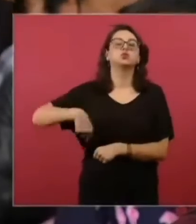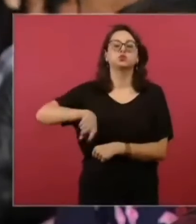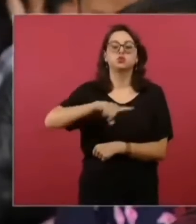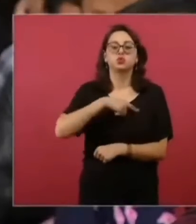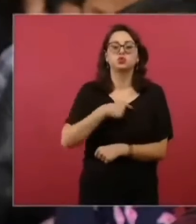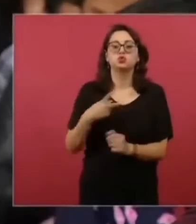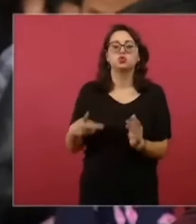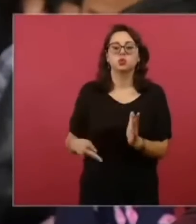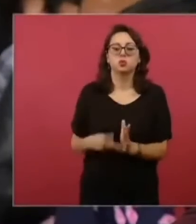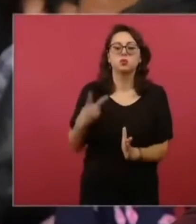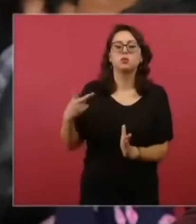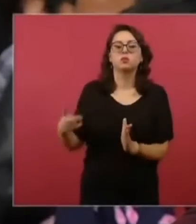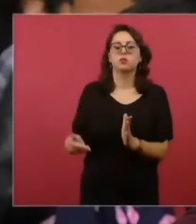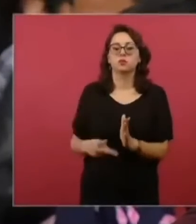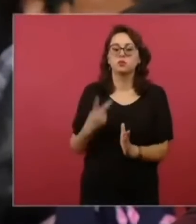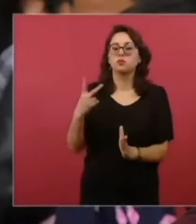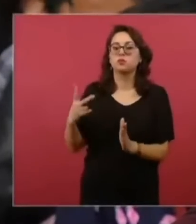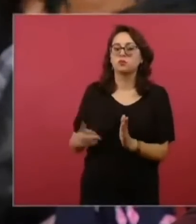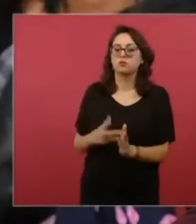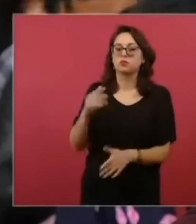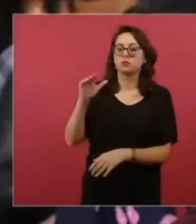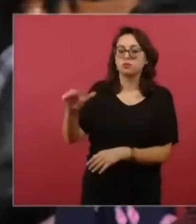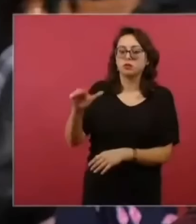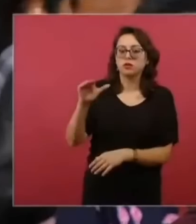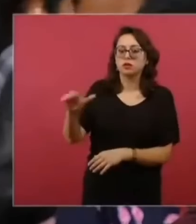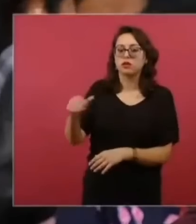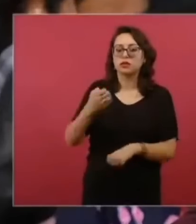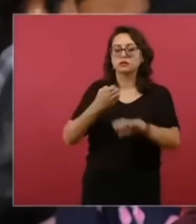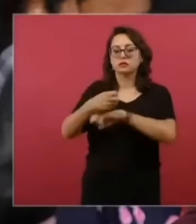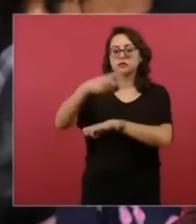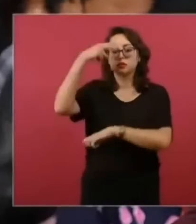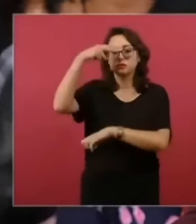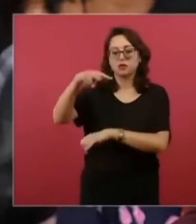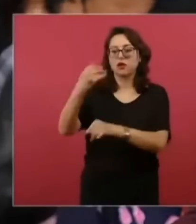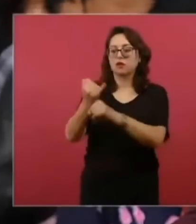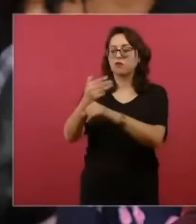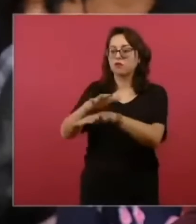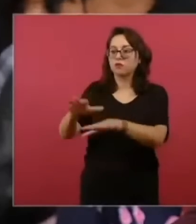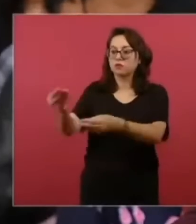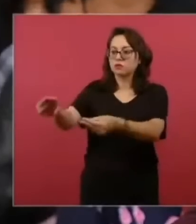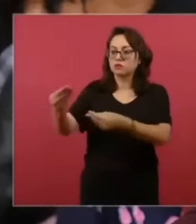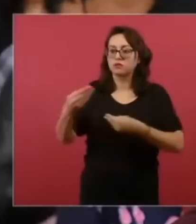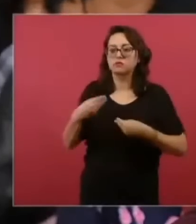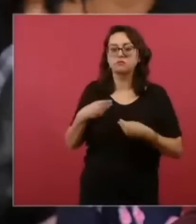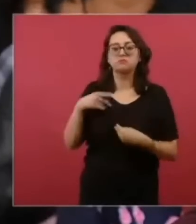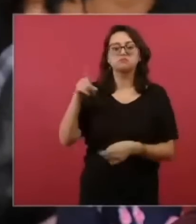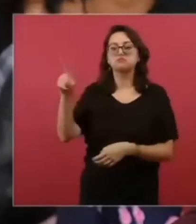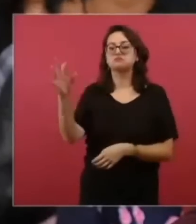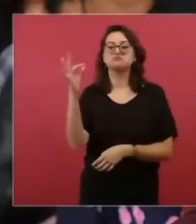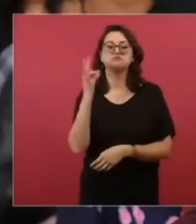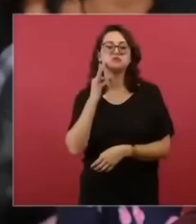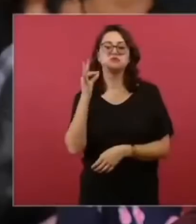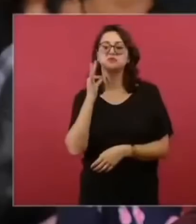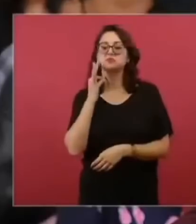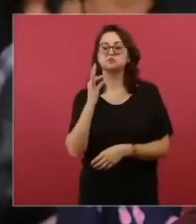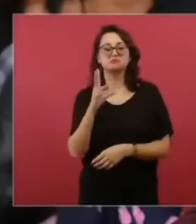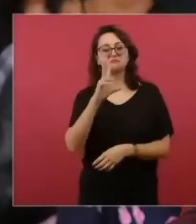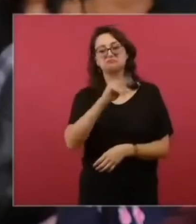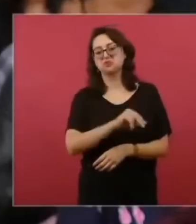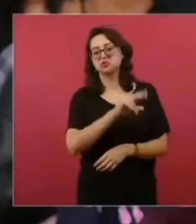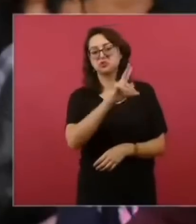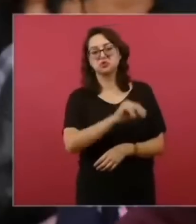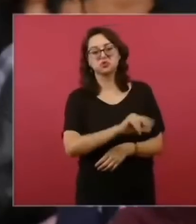pidiendo acceso a la información en el Estado de México y la Fiscalía General del Estado de México pues nos negó